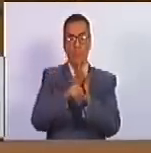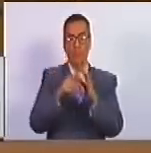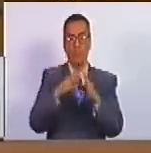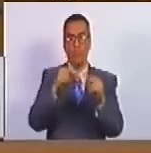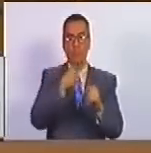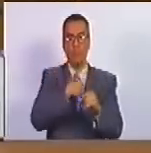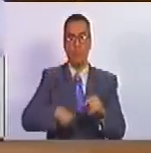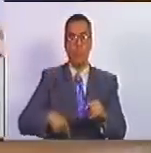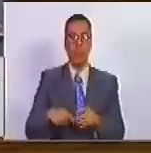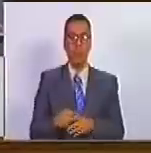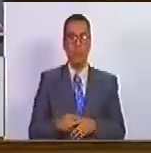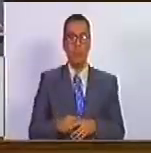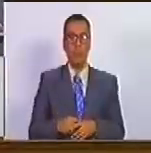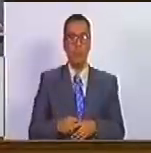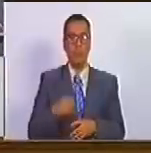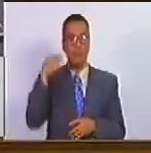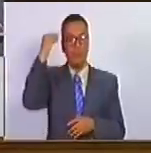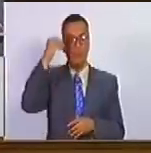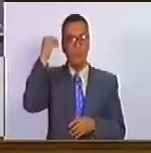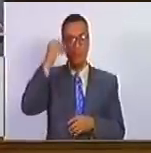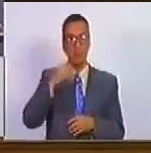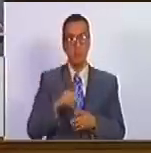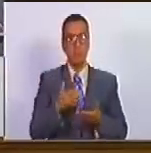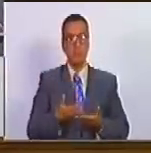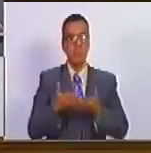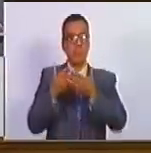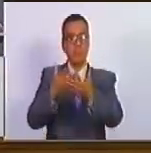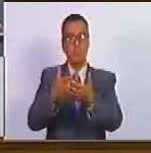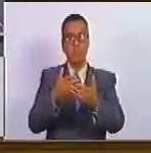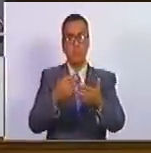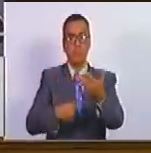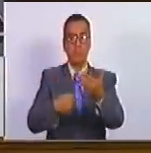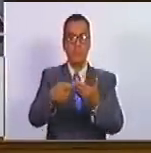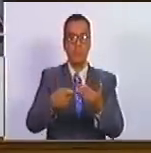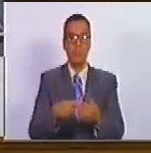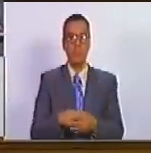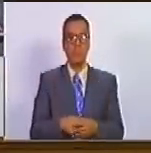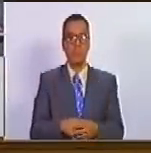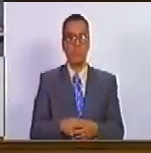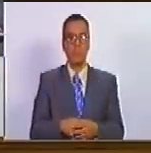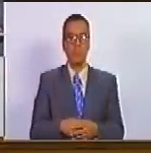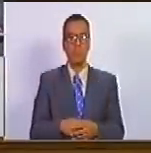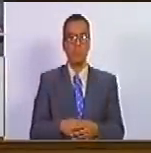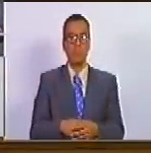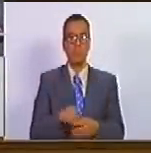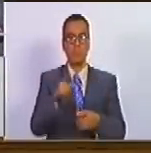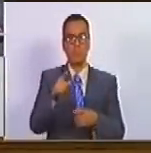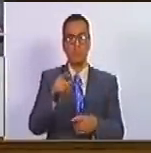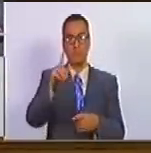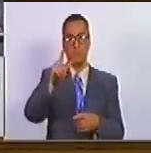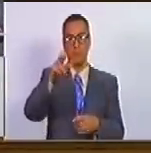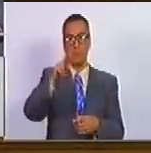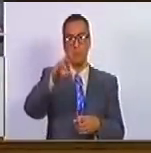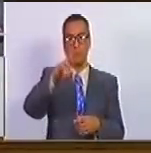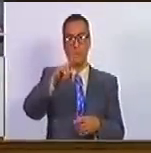todo, ciudadano presidente. En consideración la disposición transitoria. Adelante, diputado Rondero.